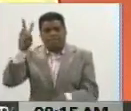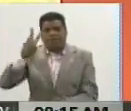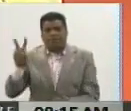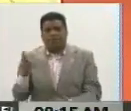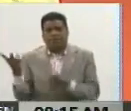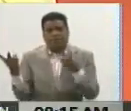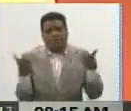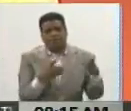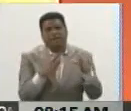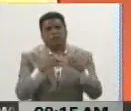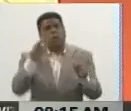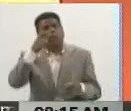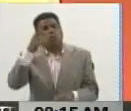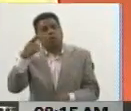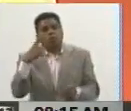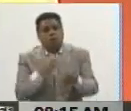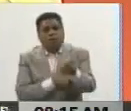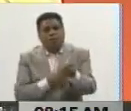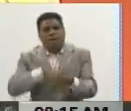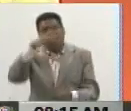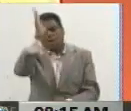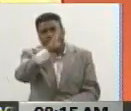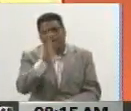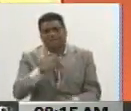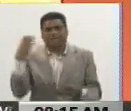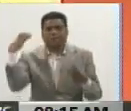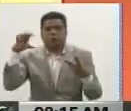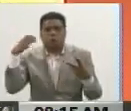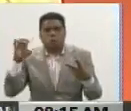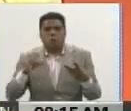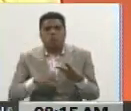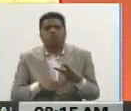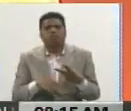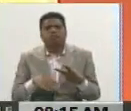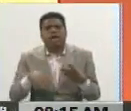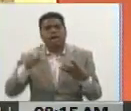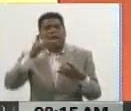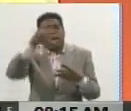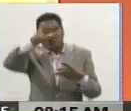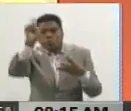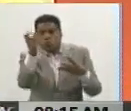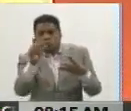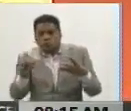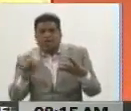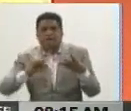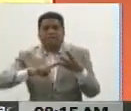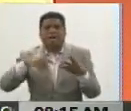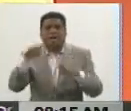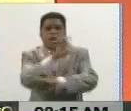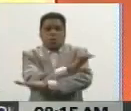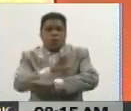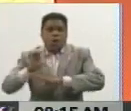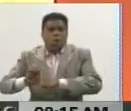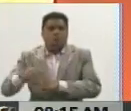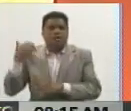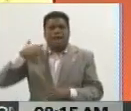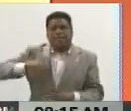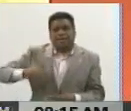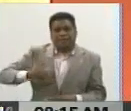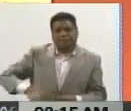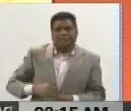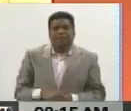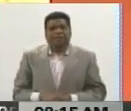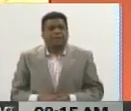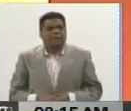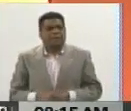nuestros pueblos hermanos, Brasil, sobre todo, Colombia, Guyana, Ecuador, Bolivia, Argentina, para que nos